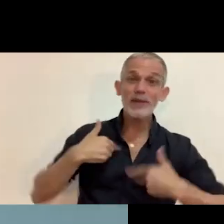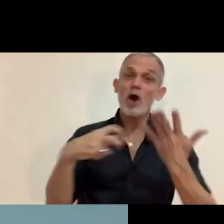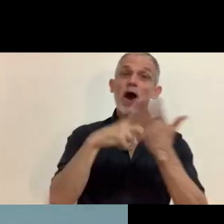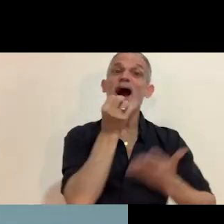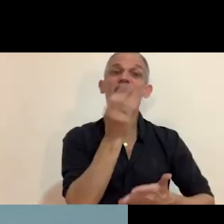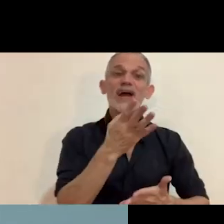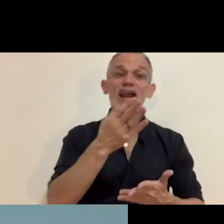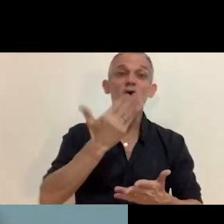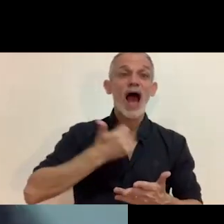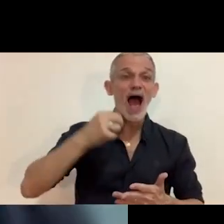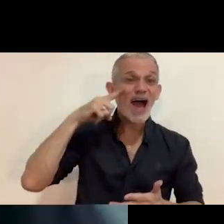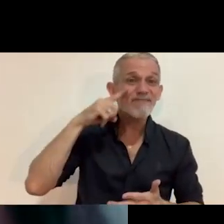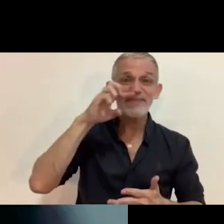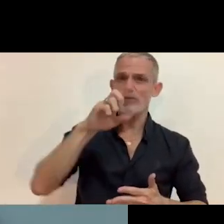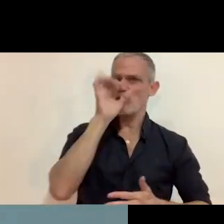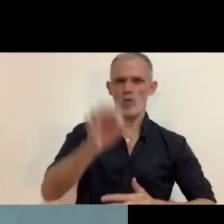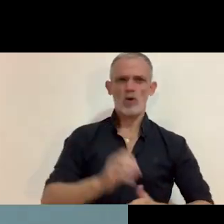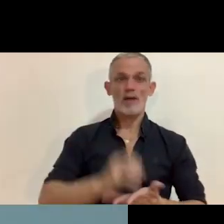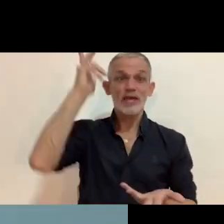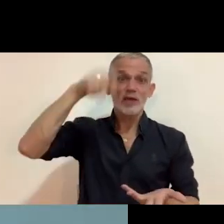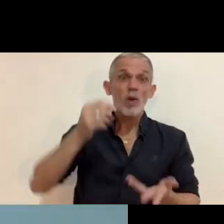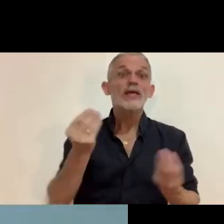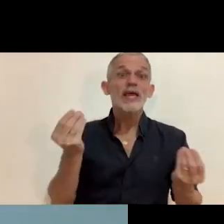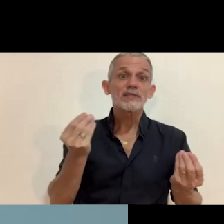Y el juez va a tener que investigar.